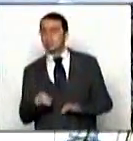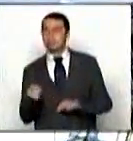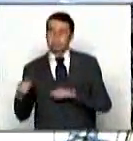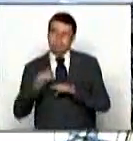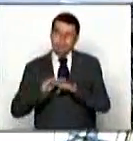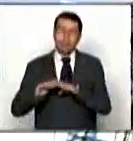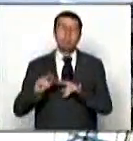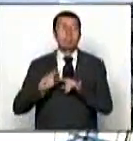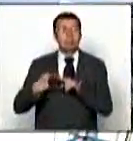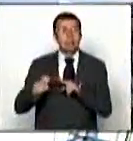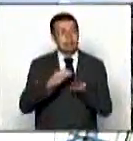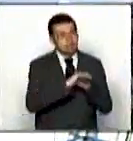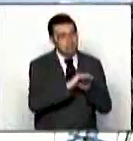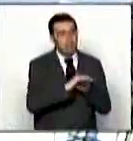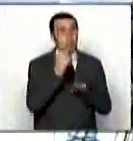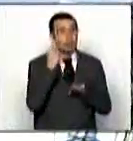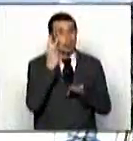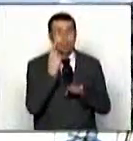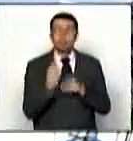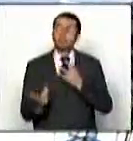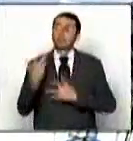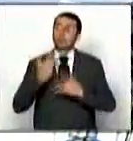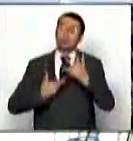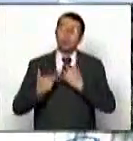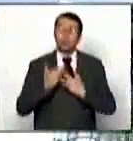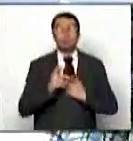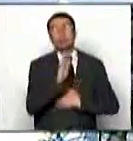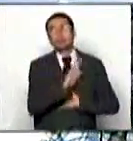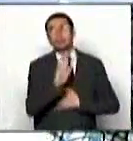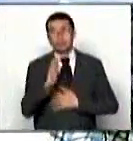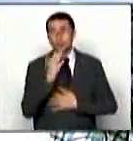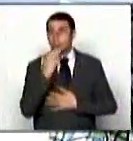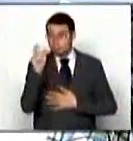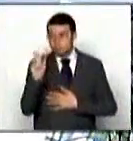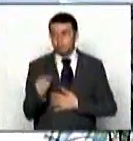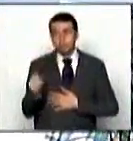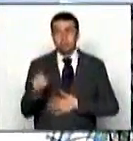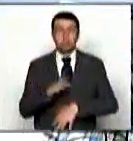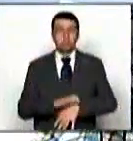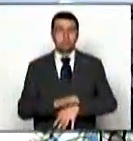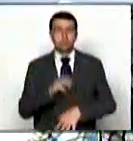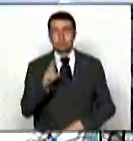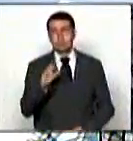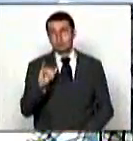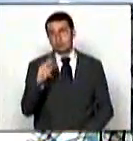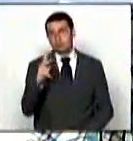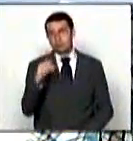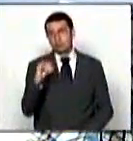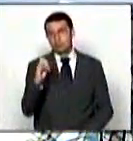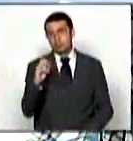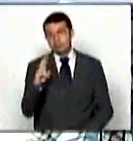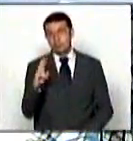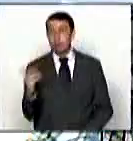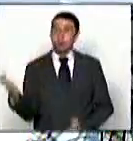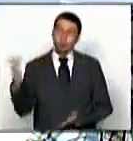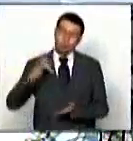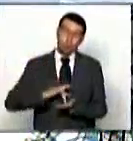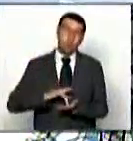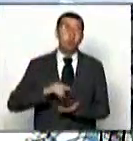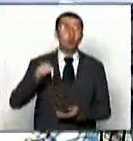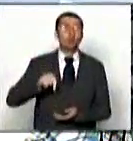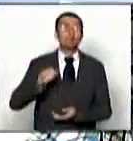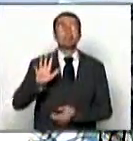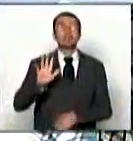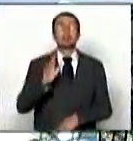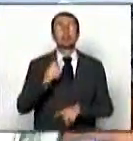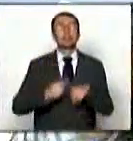Pereira, para compartir con ustedes. A propósito, el doctor Rivera tiene hoy a las 5:30 una actividad muy importante